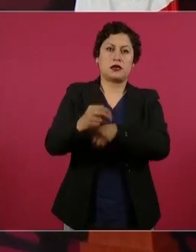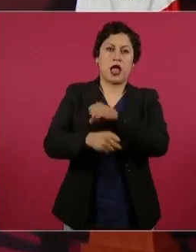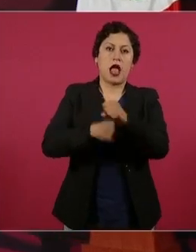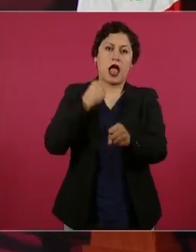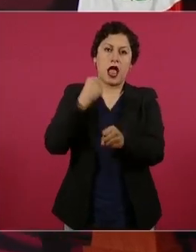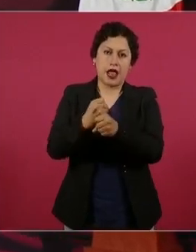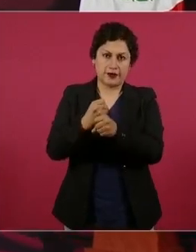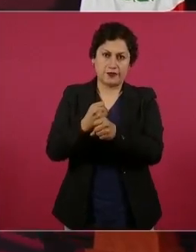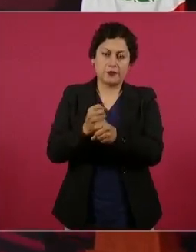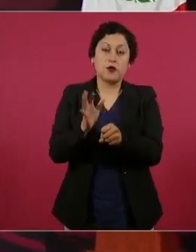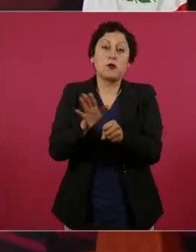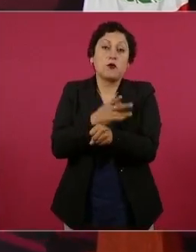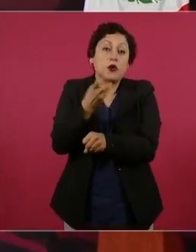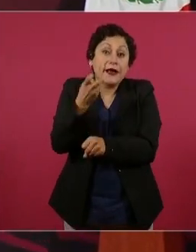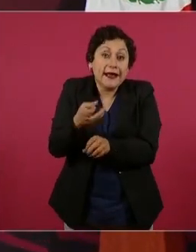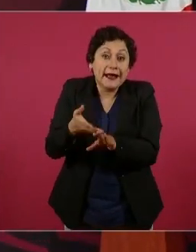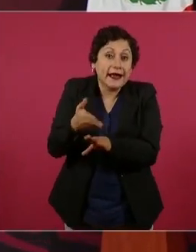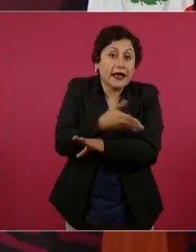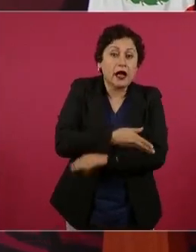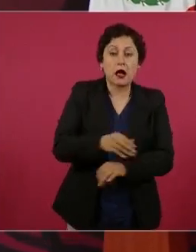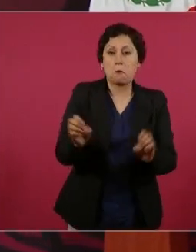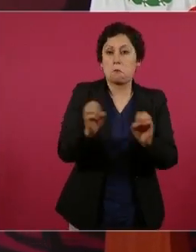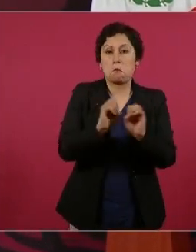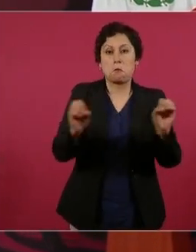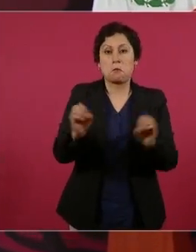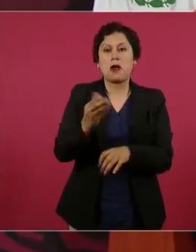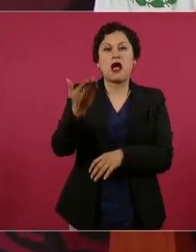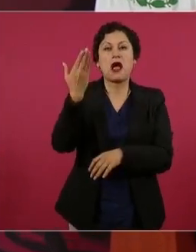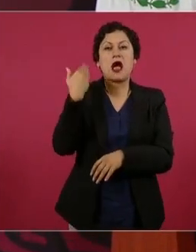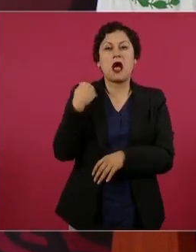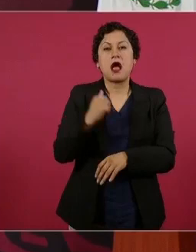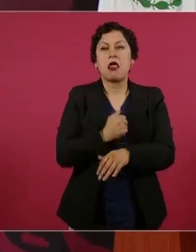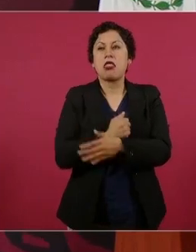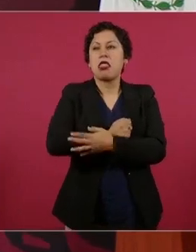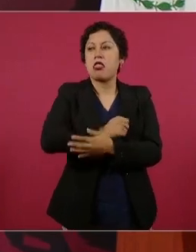aplicaba. Había mucho influyentismo.